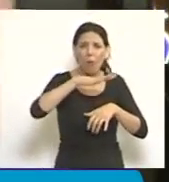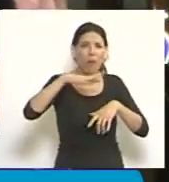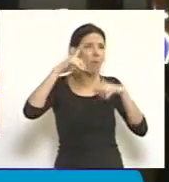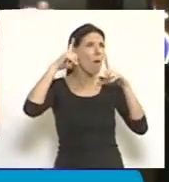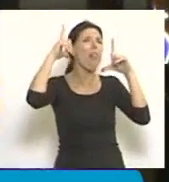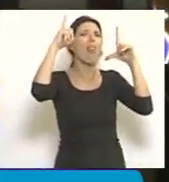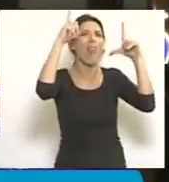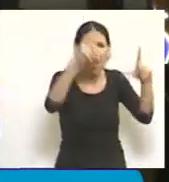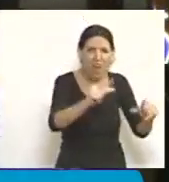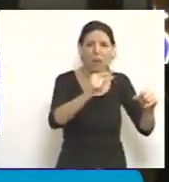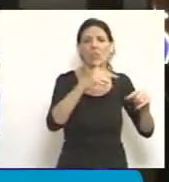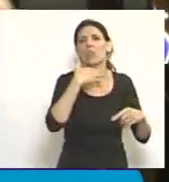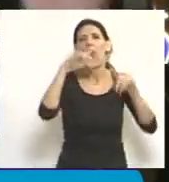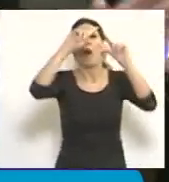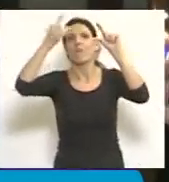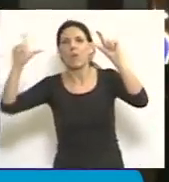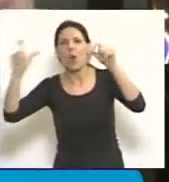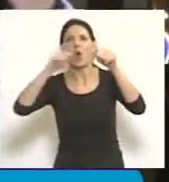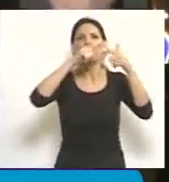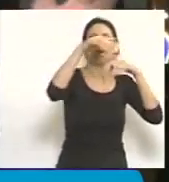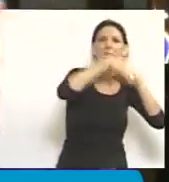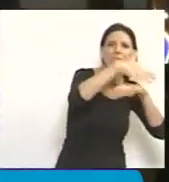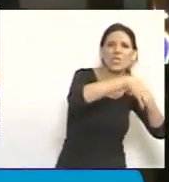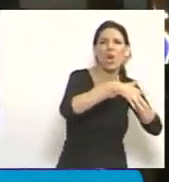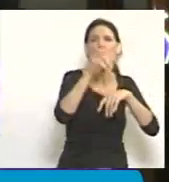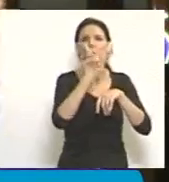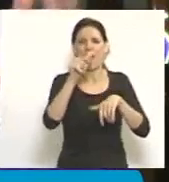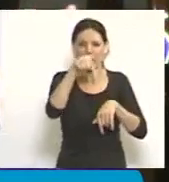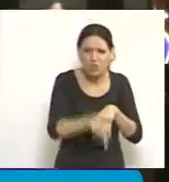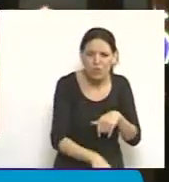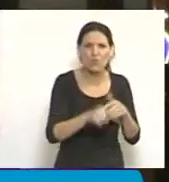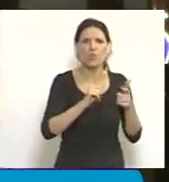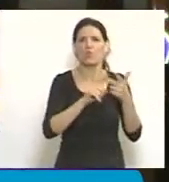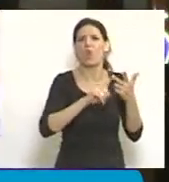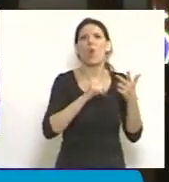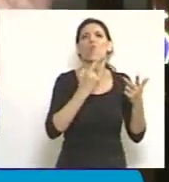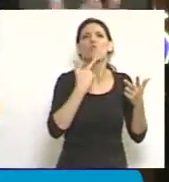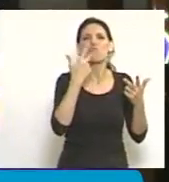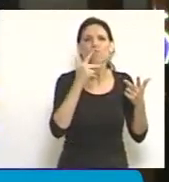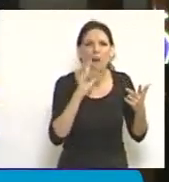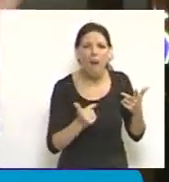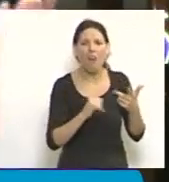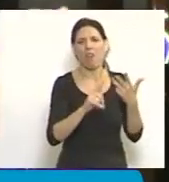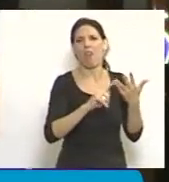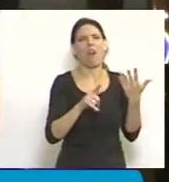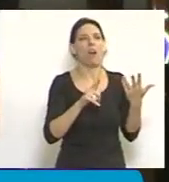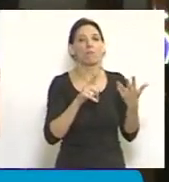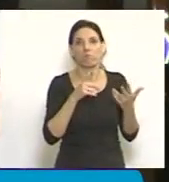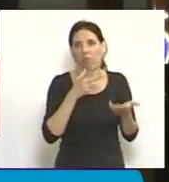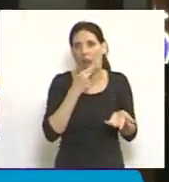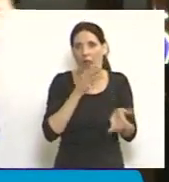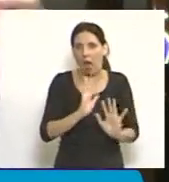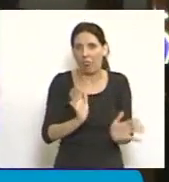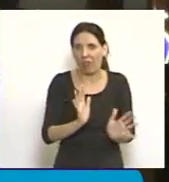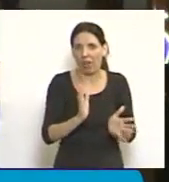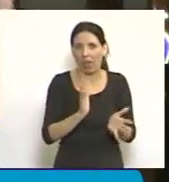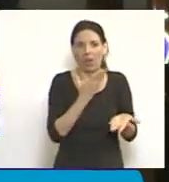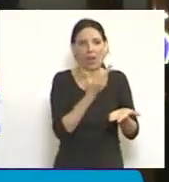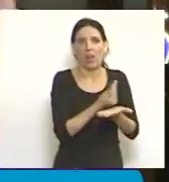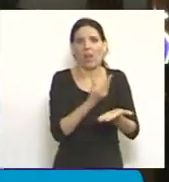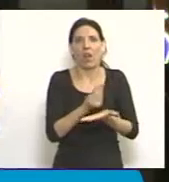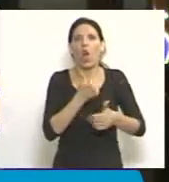de que ese fiscal manifieste su voluntad. Esto no es una mera posibilidad, porque ya ha ocurrido. Se llama un concurso para designar fiscales en